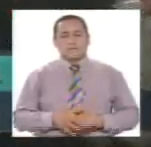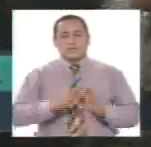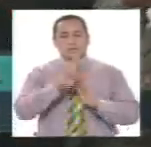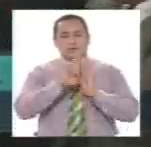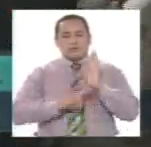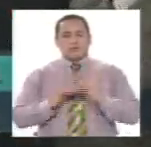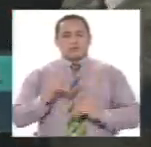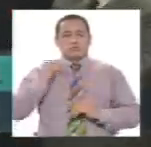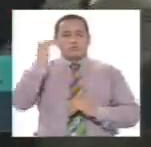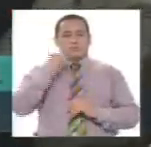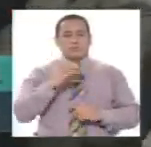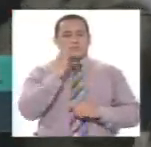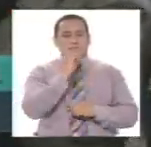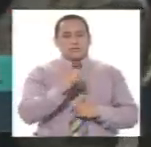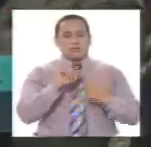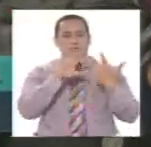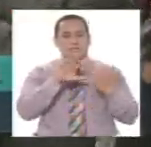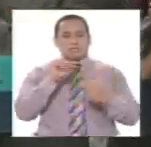Resolución Suprema número